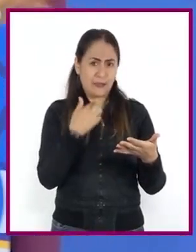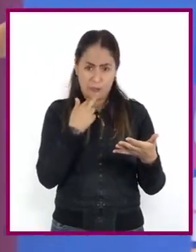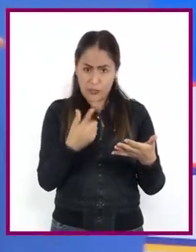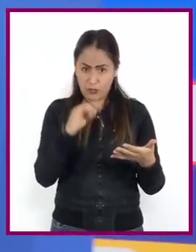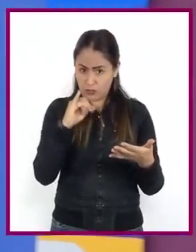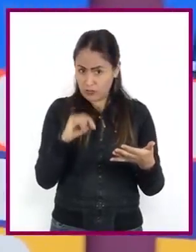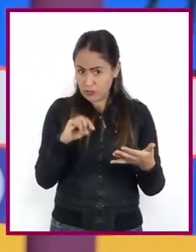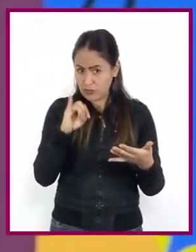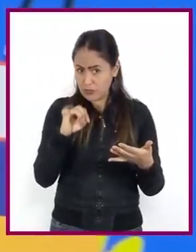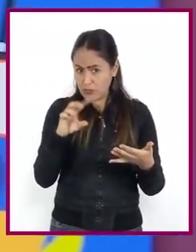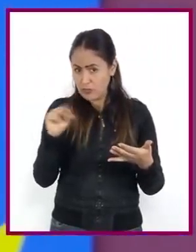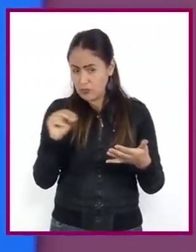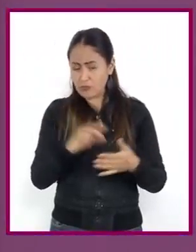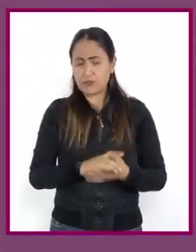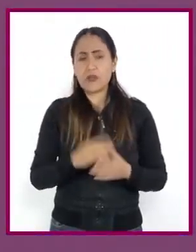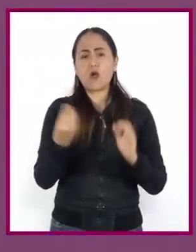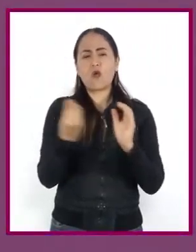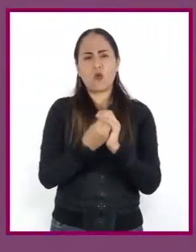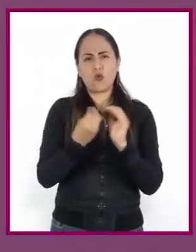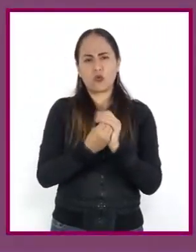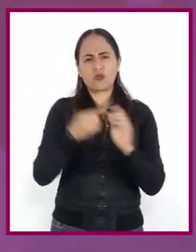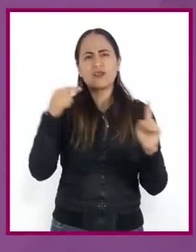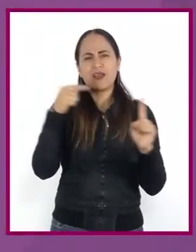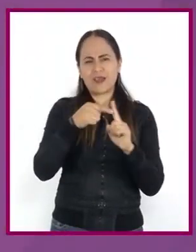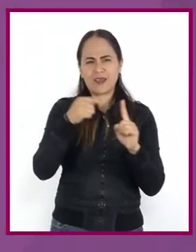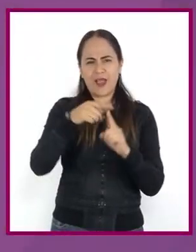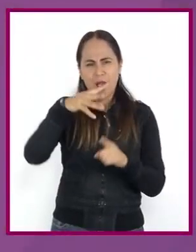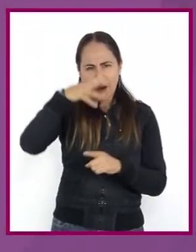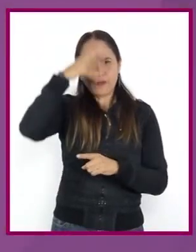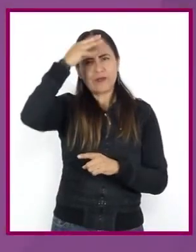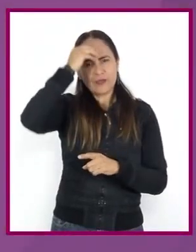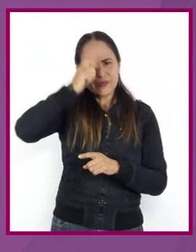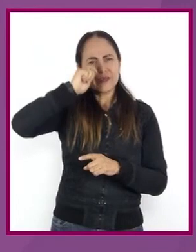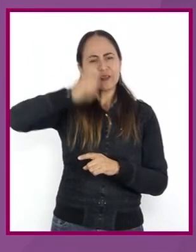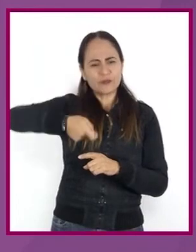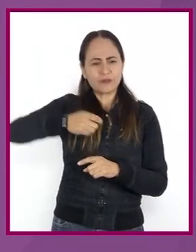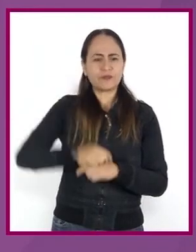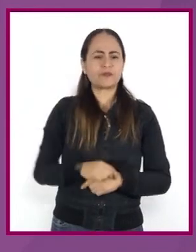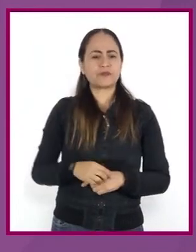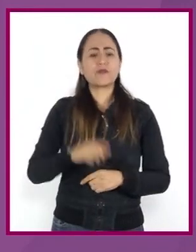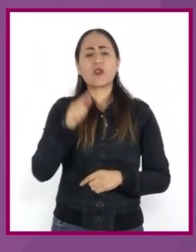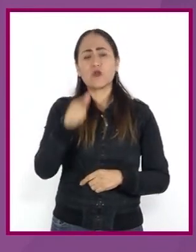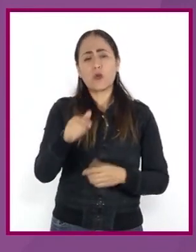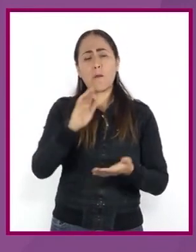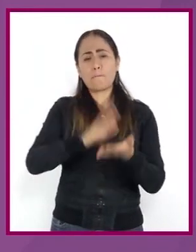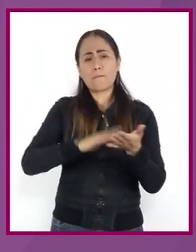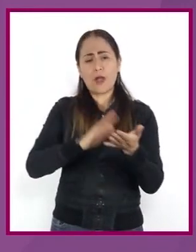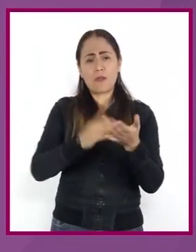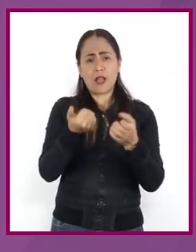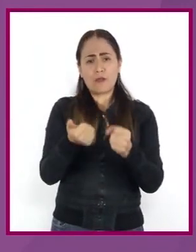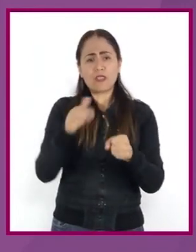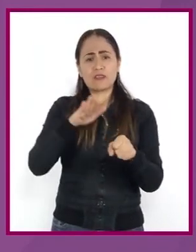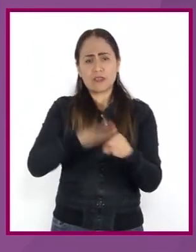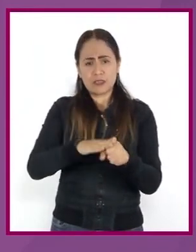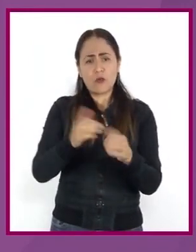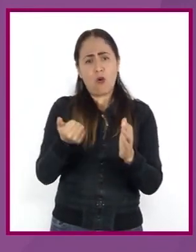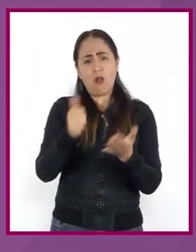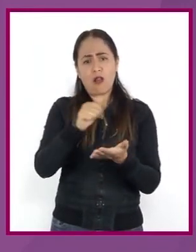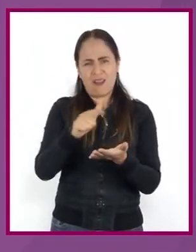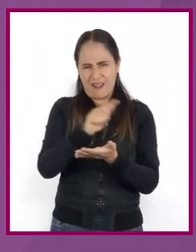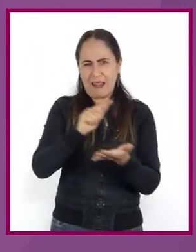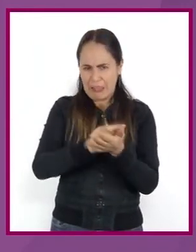esta sesión vimos el aprendizaje esperado, analiza documentos administrativos o legales como